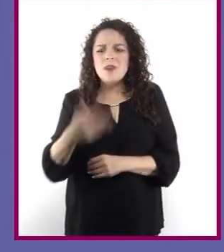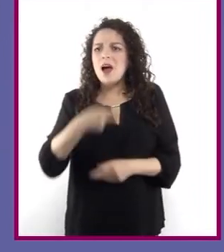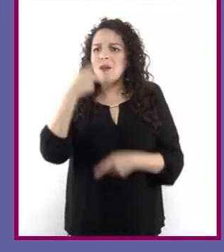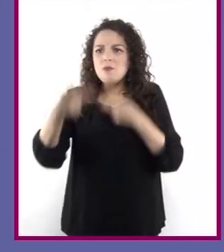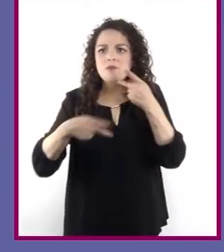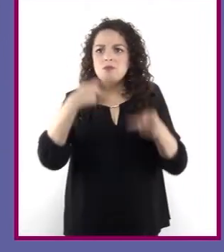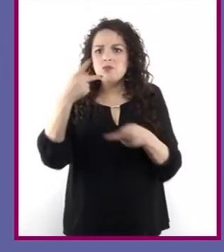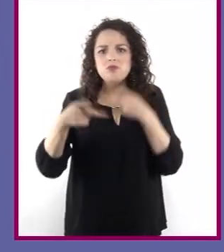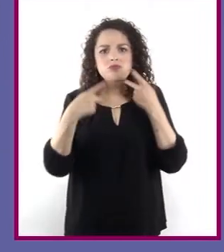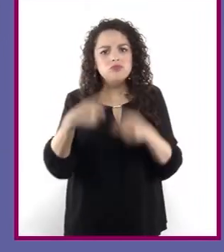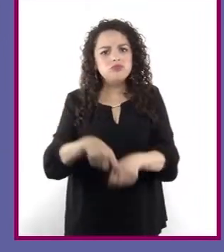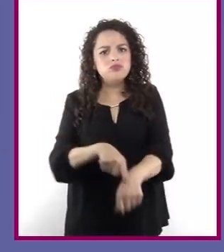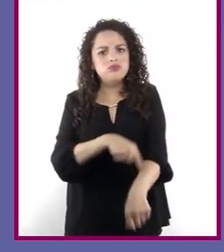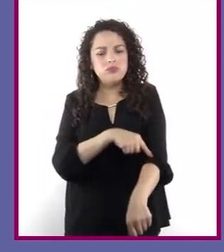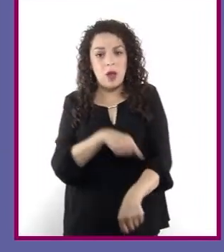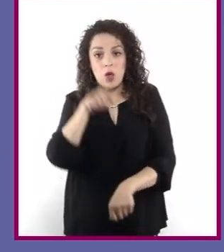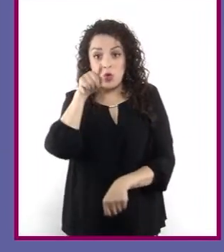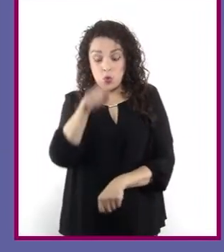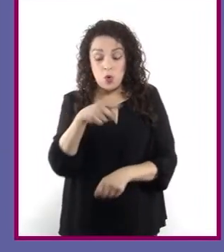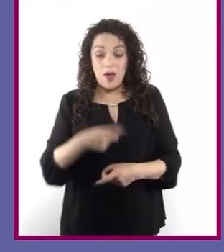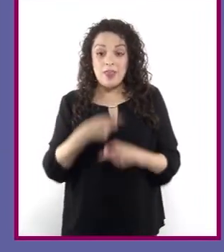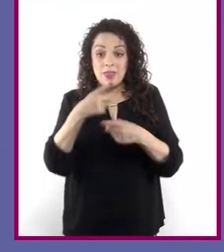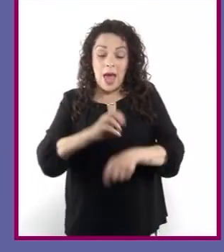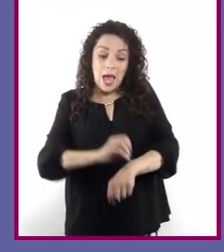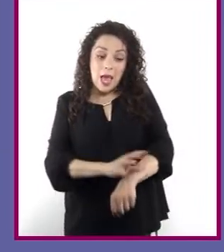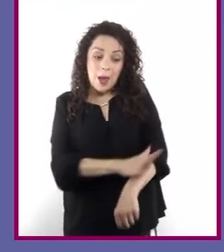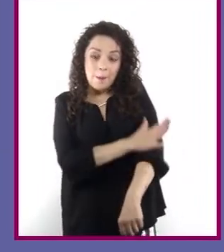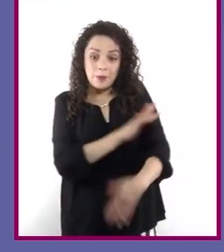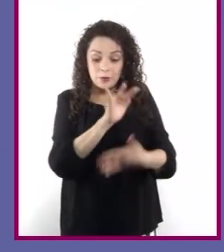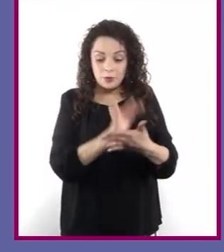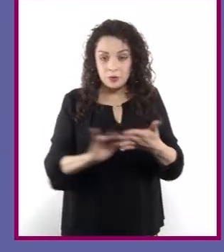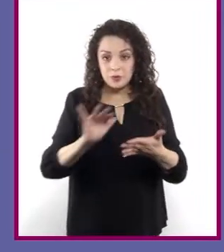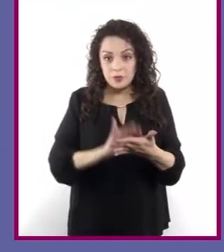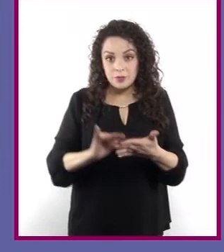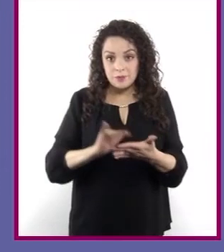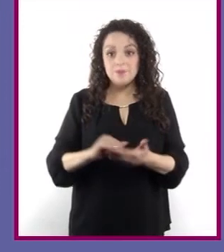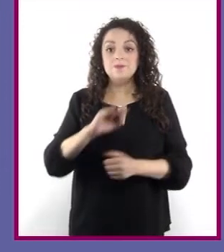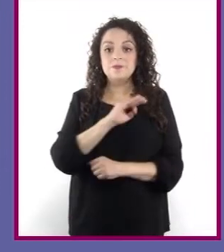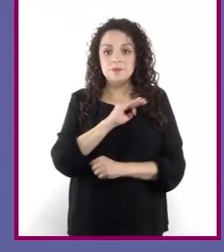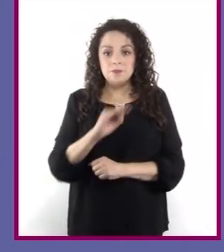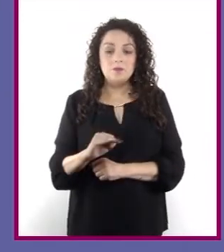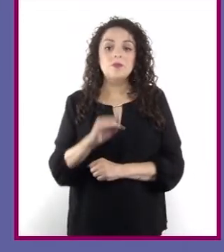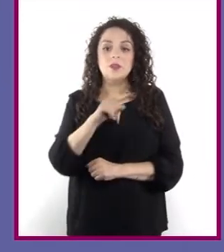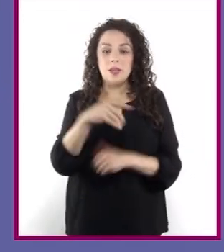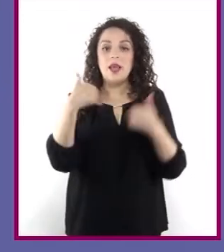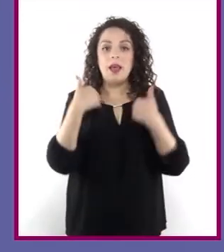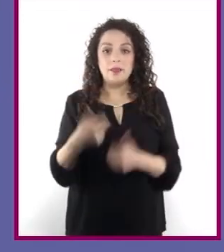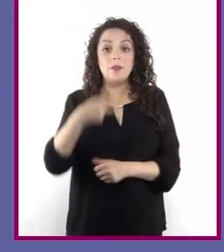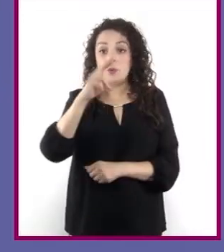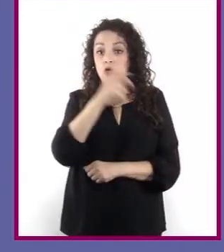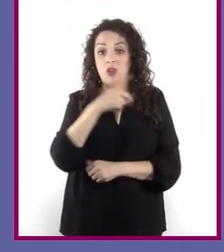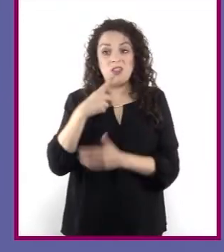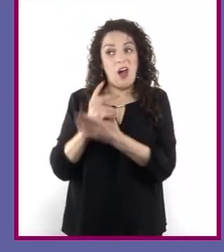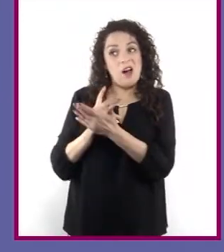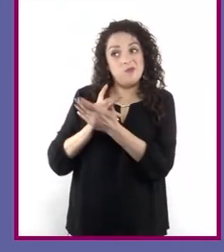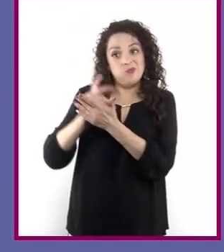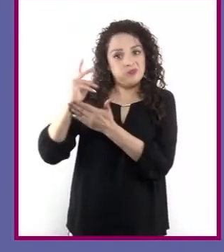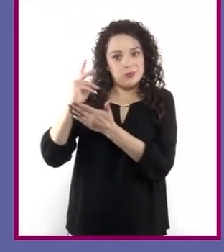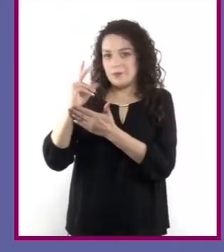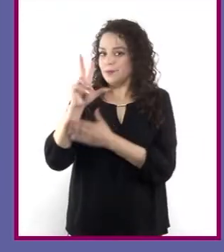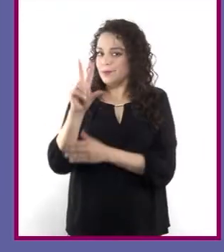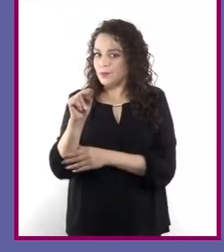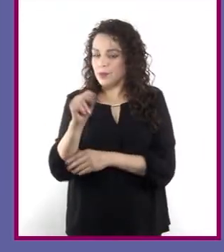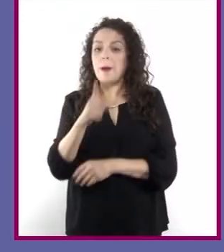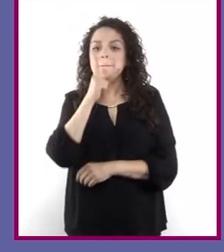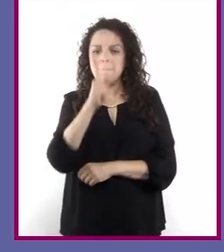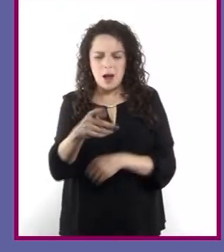Imprimes emoción al discurso y logras interpretar o actuar sin exagerar. Las palabras se entienden.